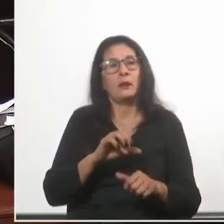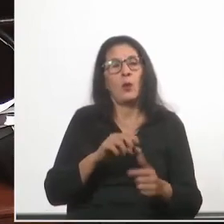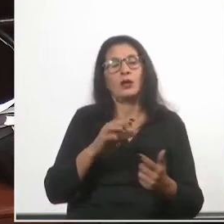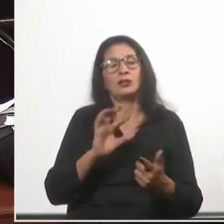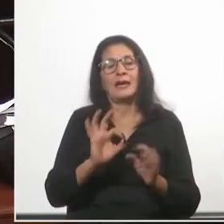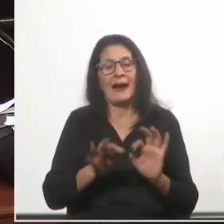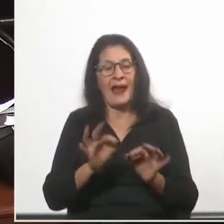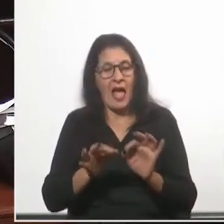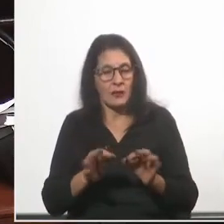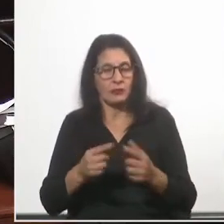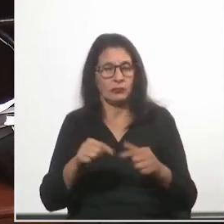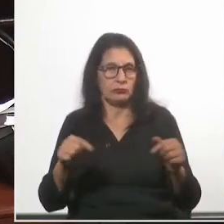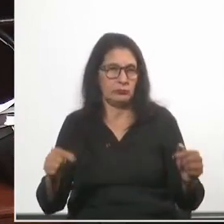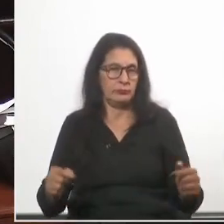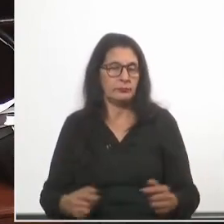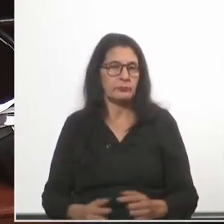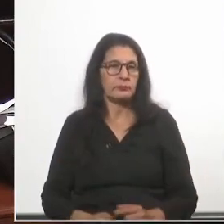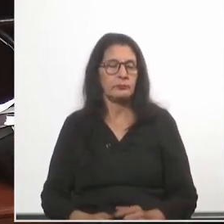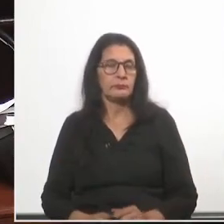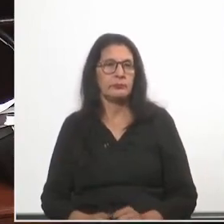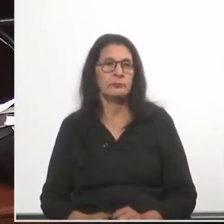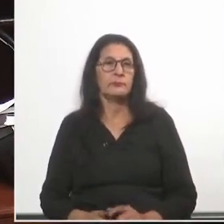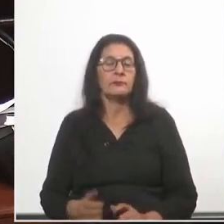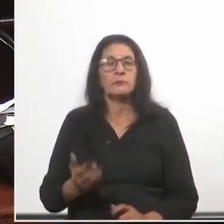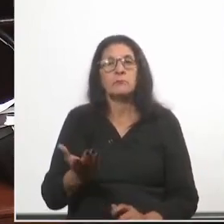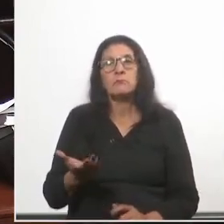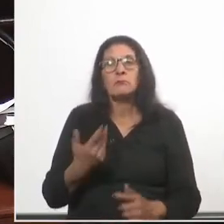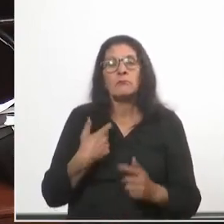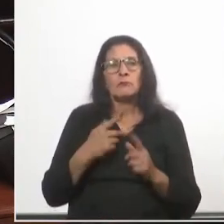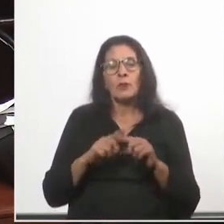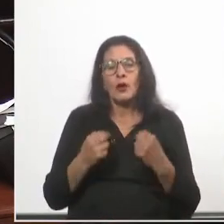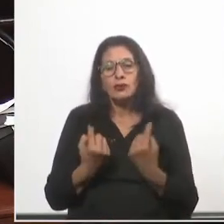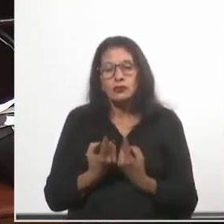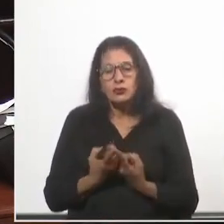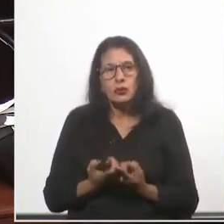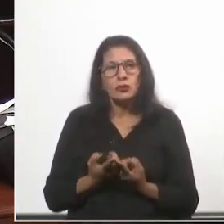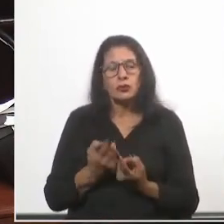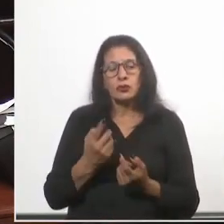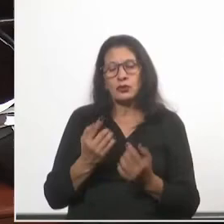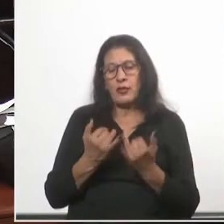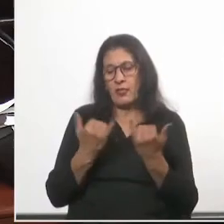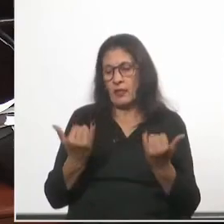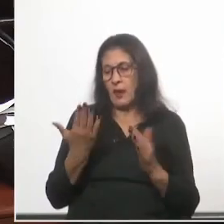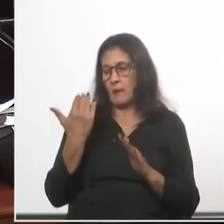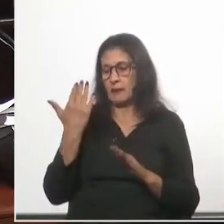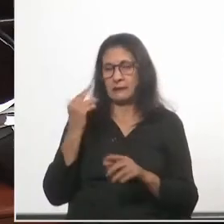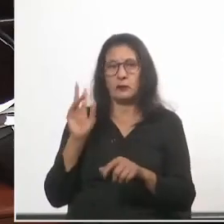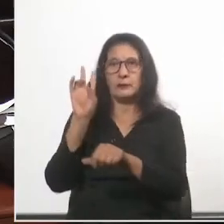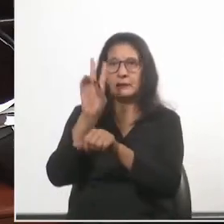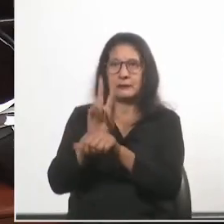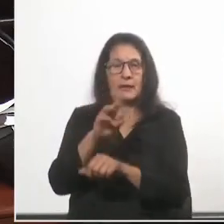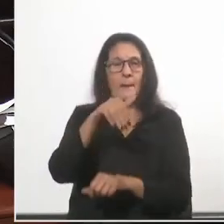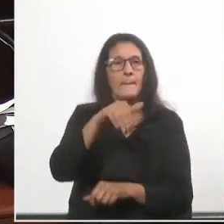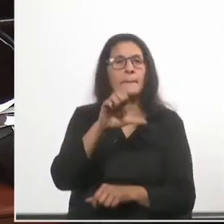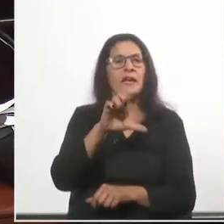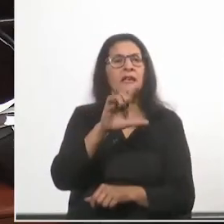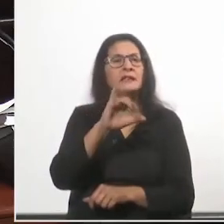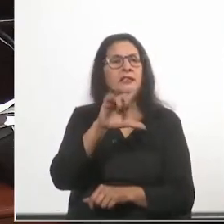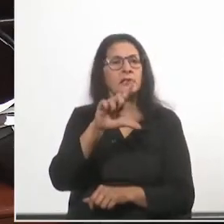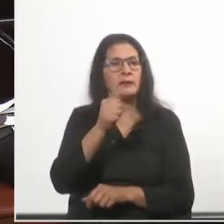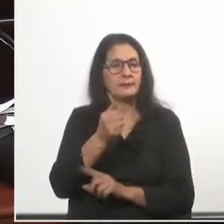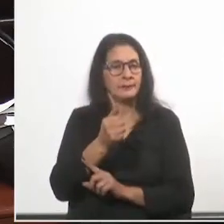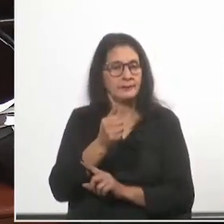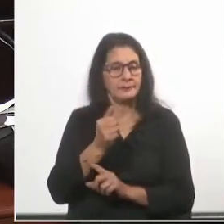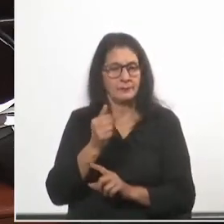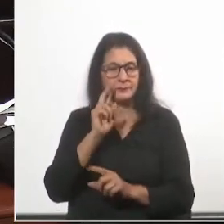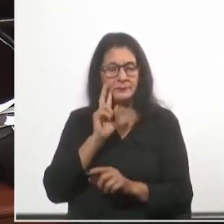granos. Y nosotros visitábamos días pasados la Expo Melilla, y